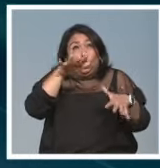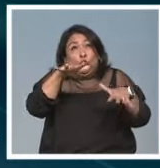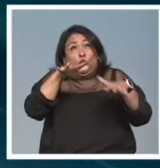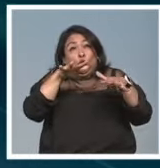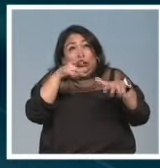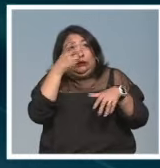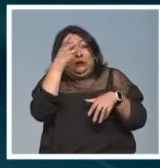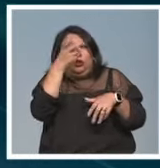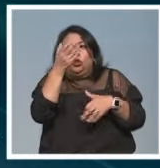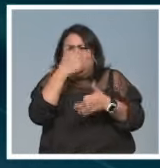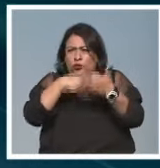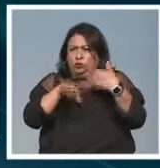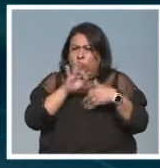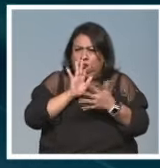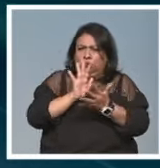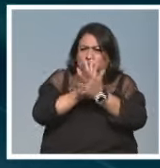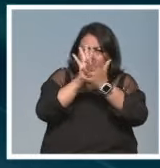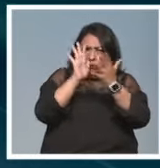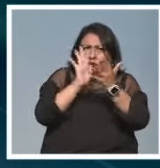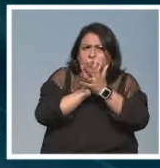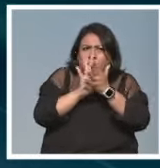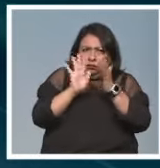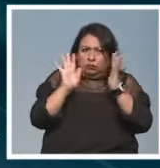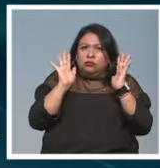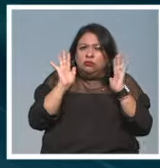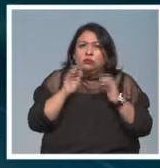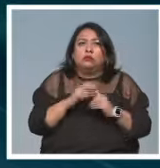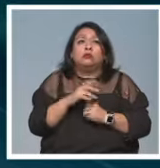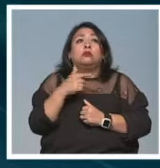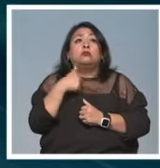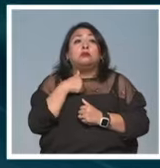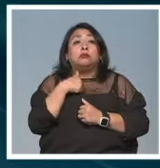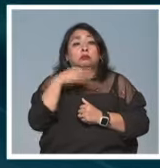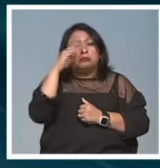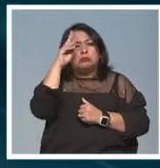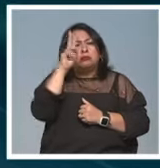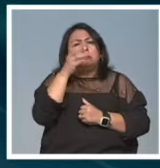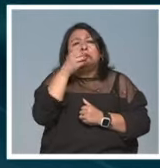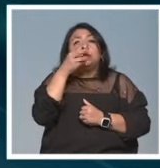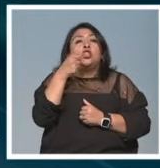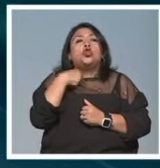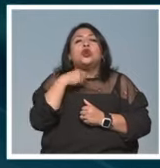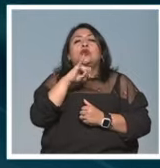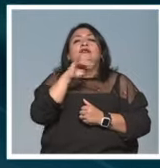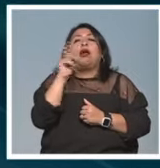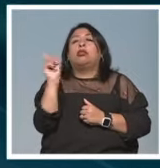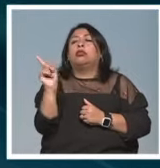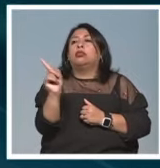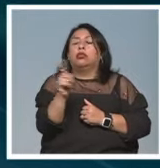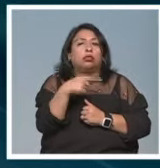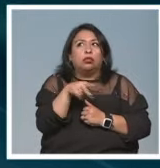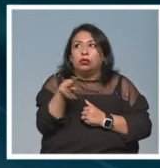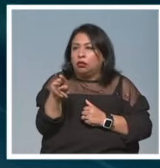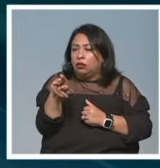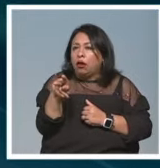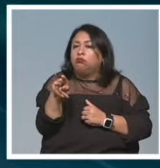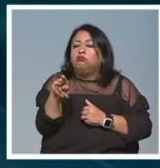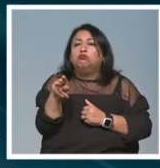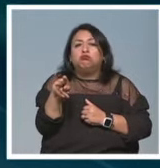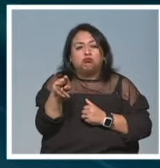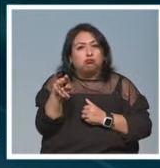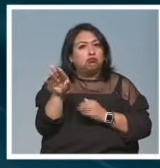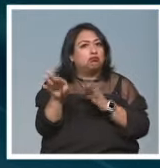como esta y que todos pudiéramos participar de alguna manera. Me está pareciendo de maravilla, iba pasando y vi y me